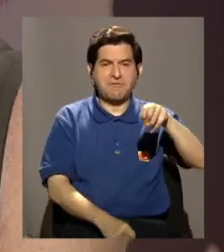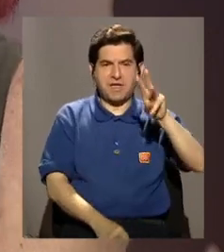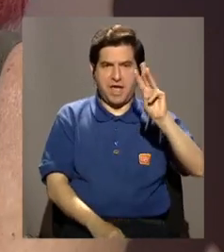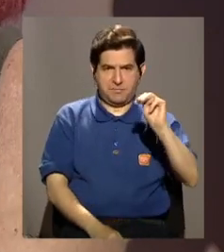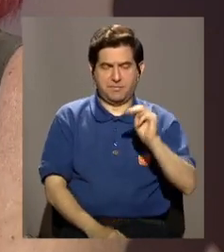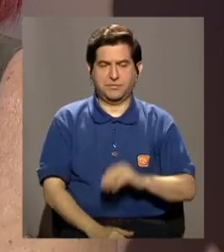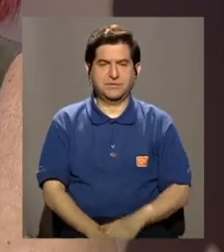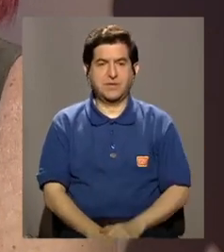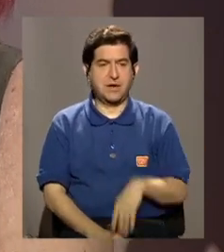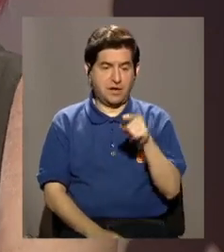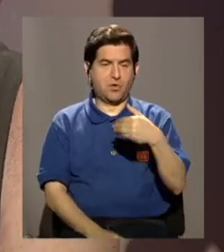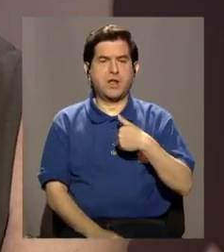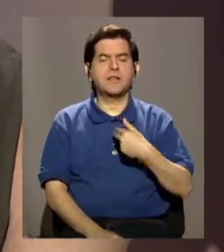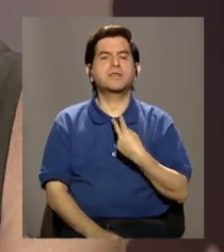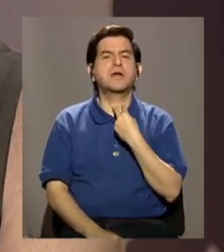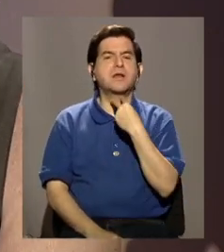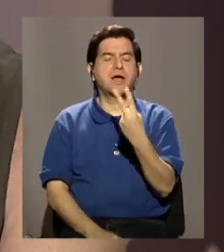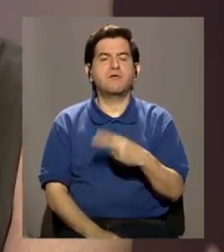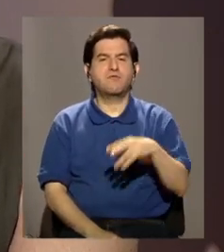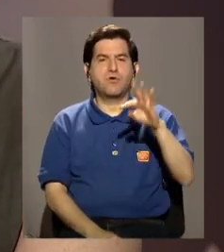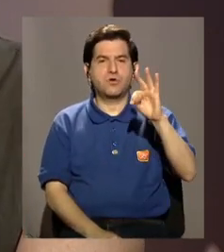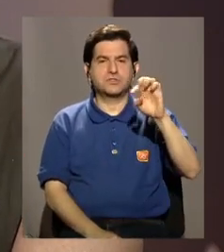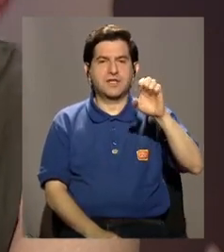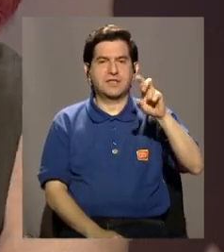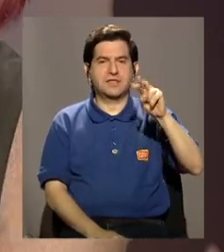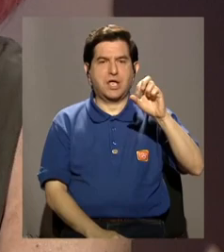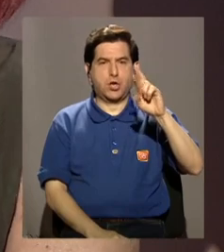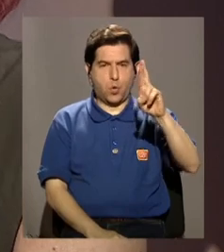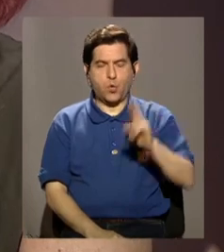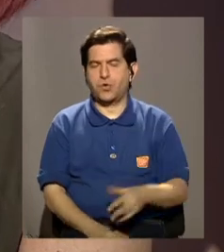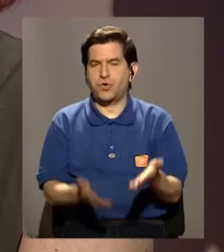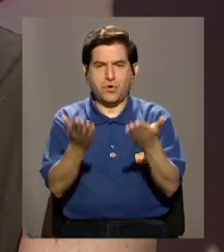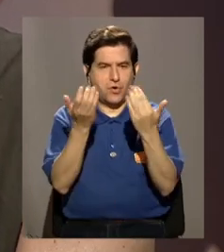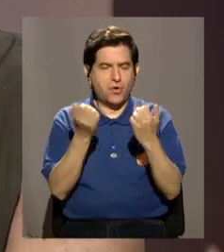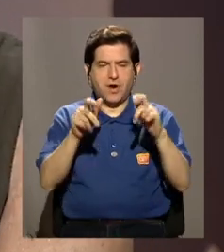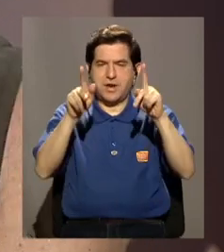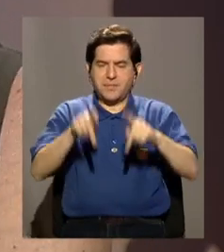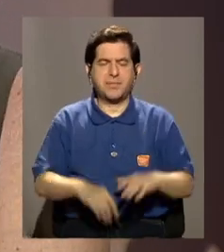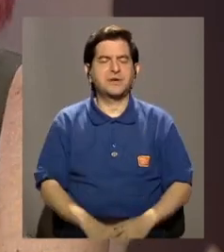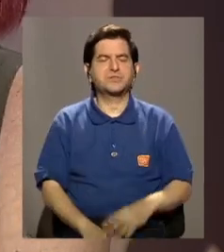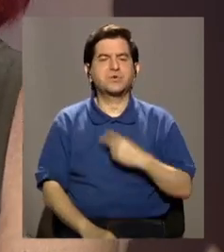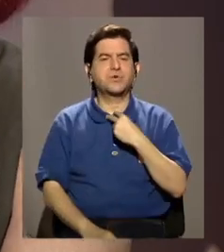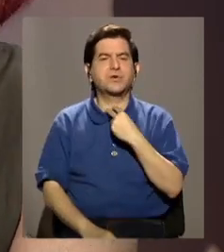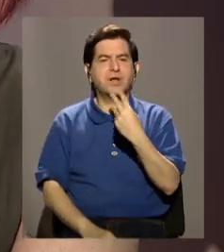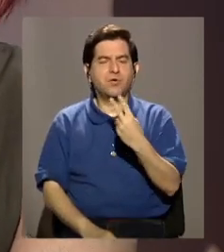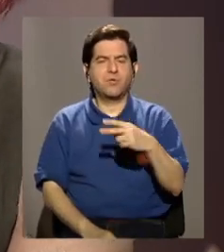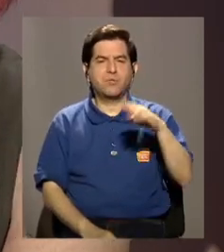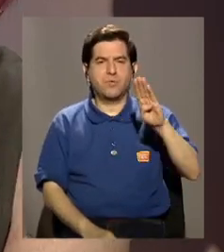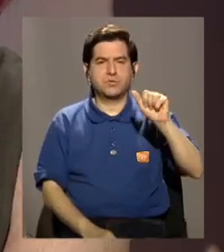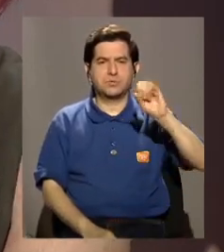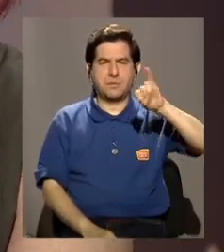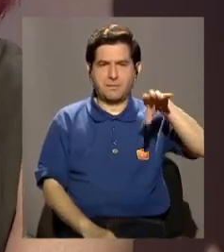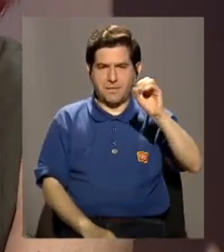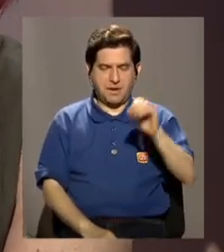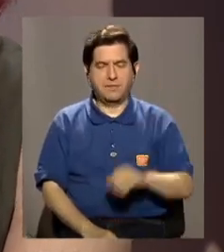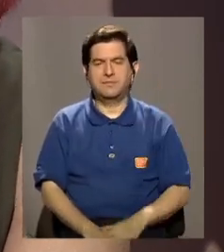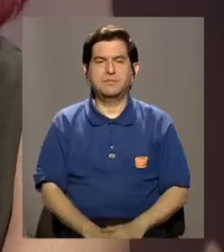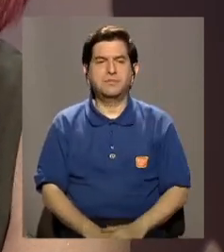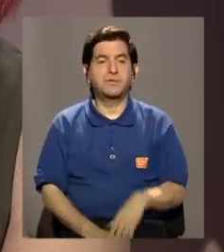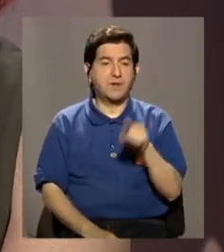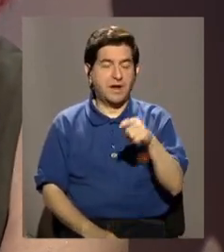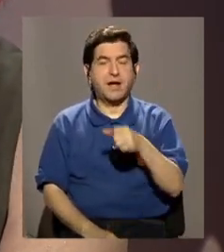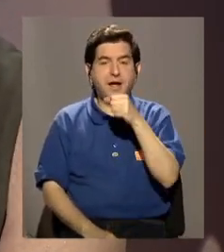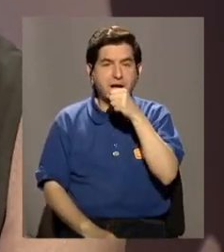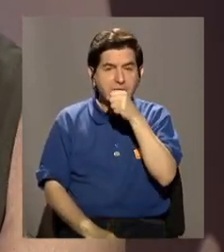que es tiene una voz de tenor y era lo que yo buscaba no quería un bajo sino un tenor en una en una